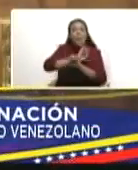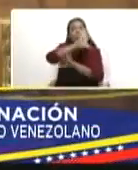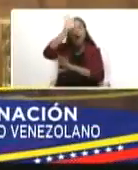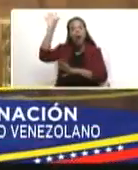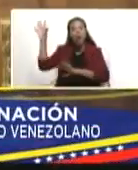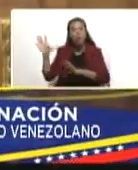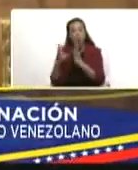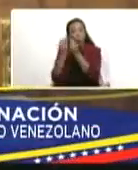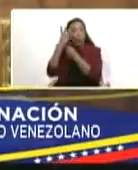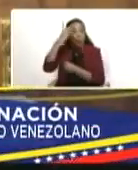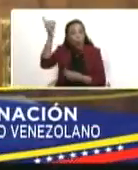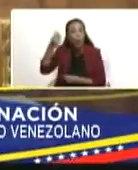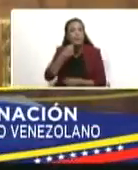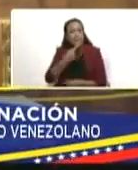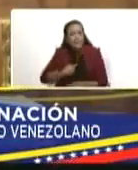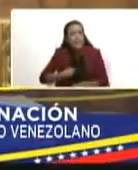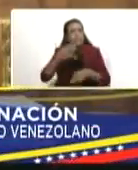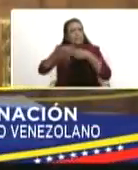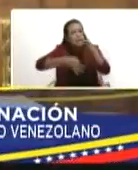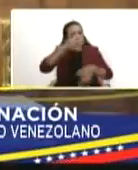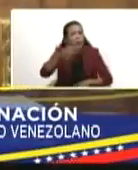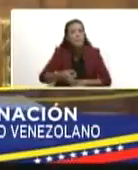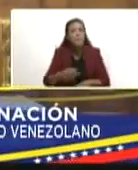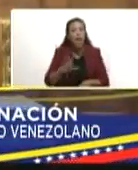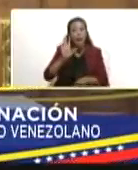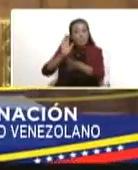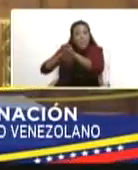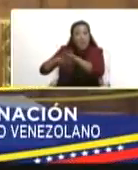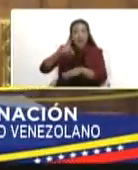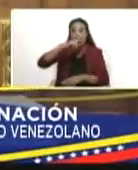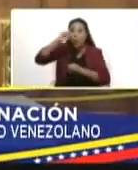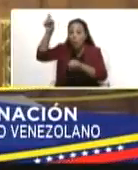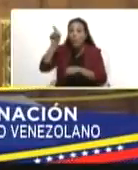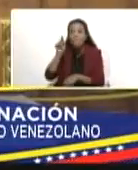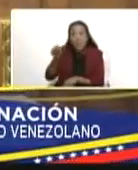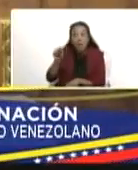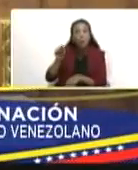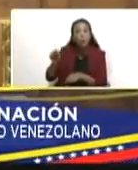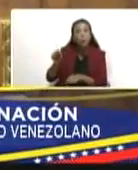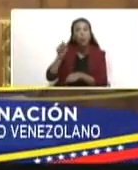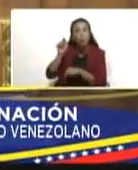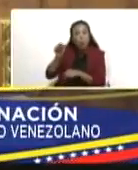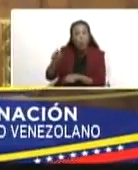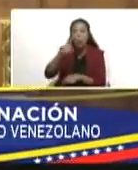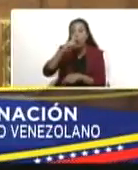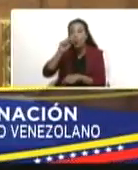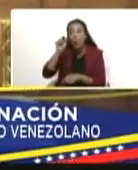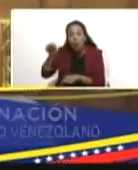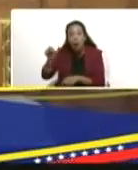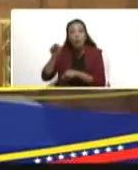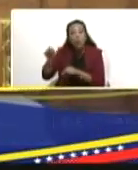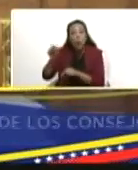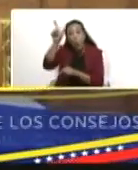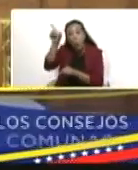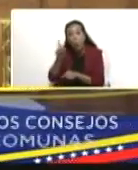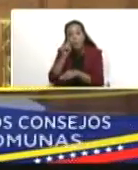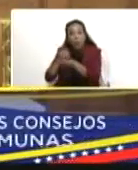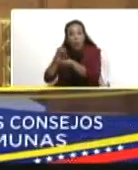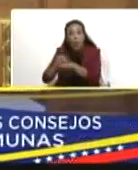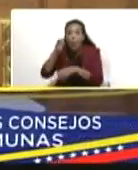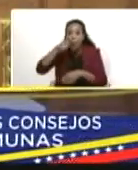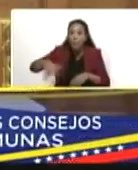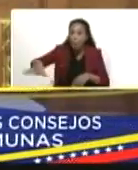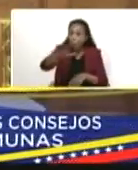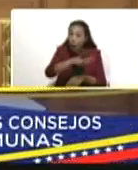inmortal Chávez no decía Nicolás Nicolás Nicolás con el